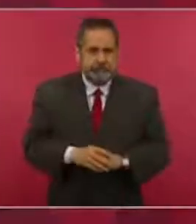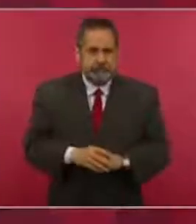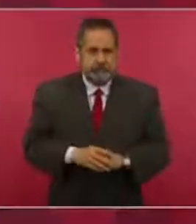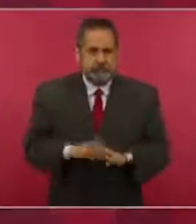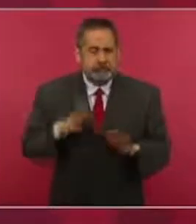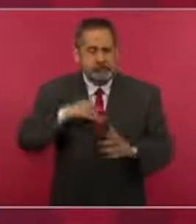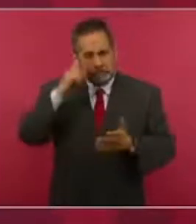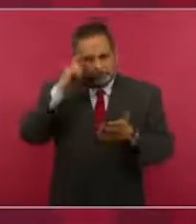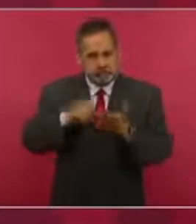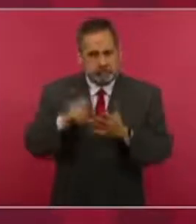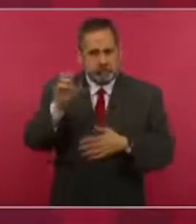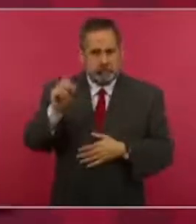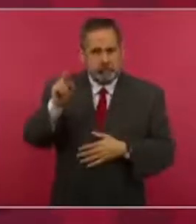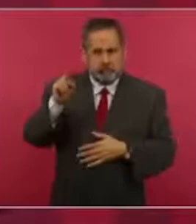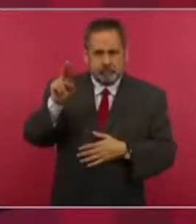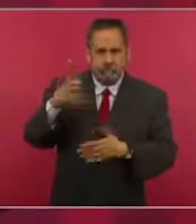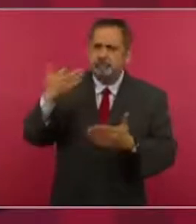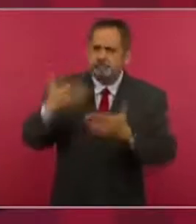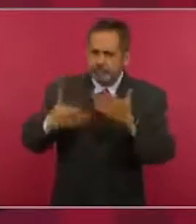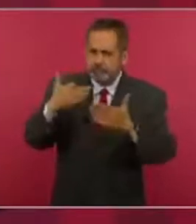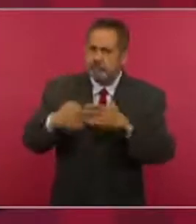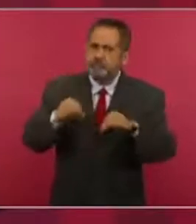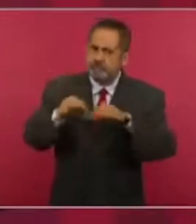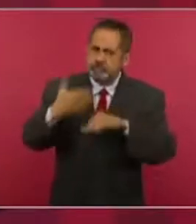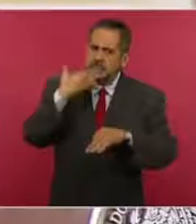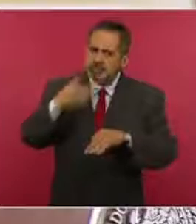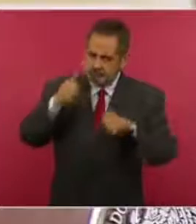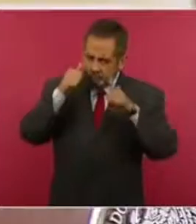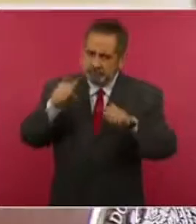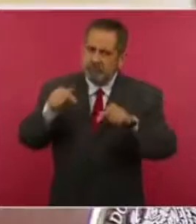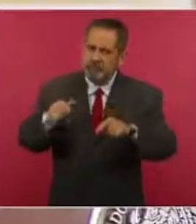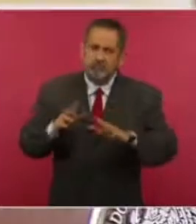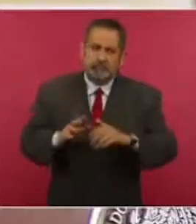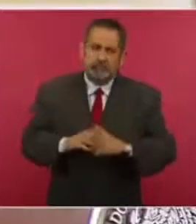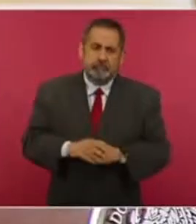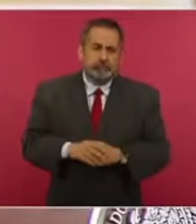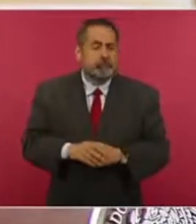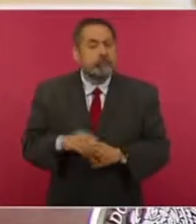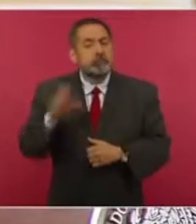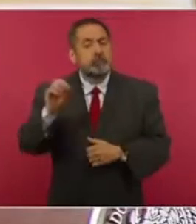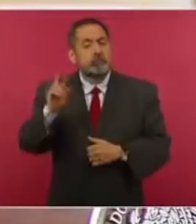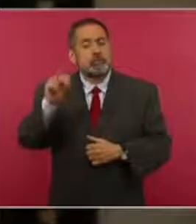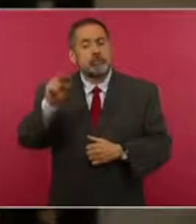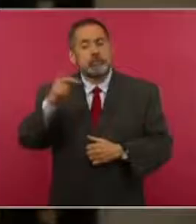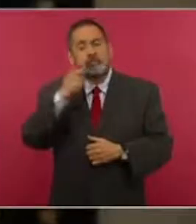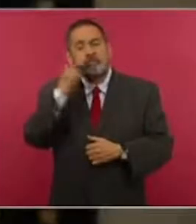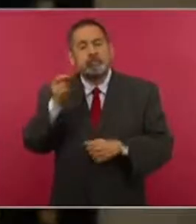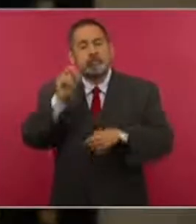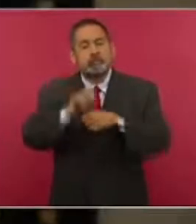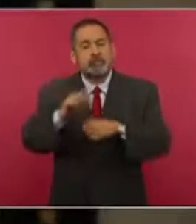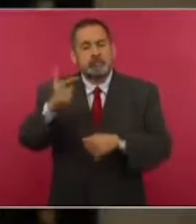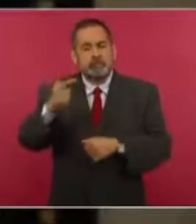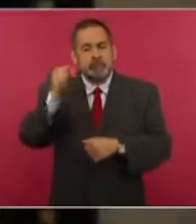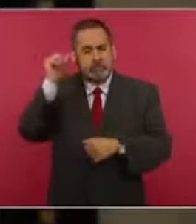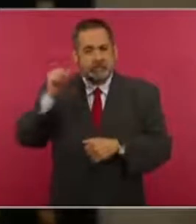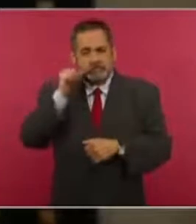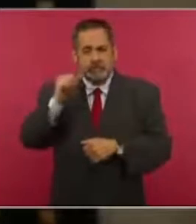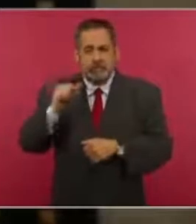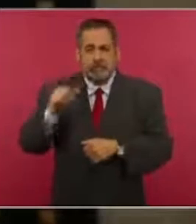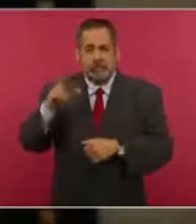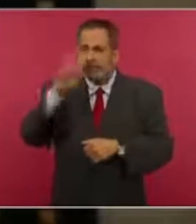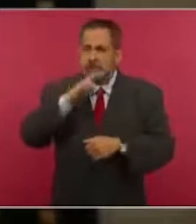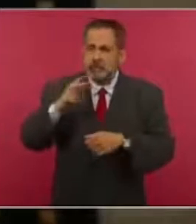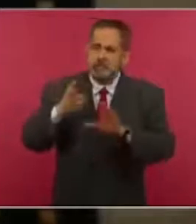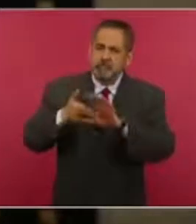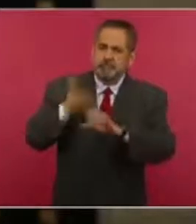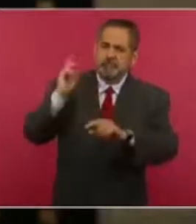yo creo que la ONU no hizo bien su trabajo. Ellos pretenden el próximo 7 de abril suspender a Rusia el